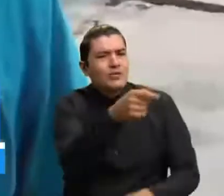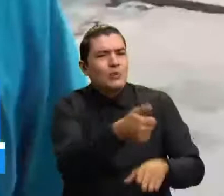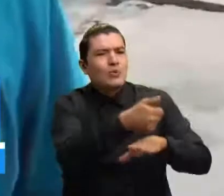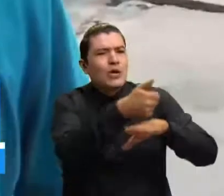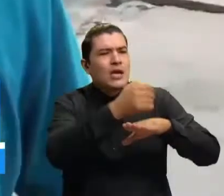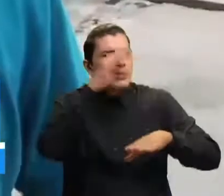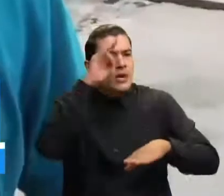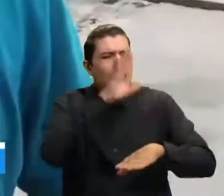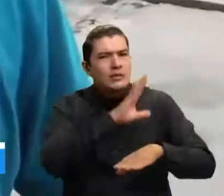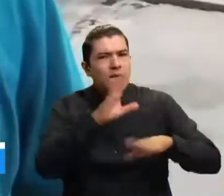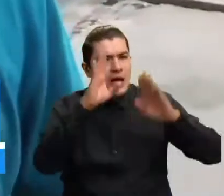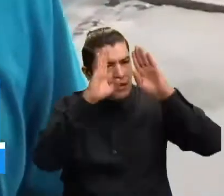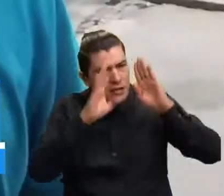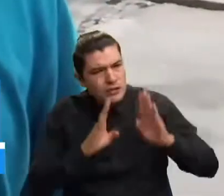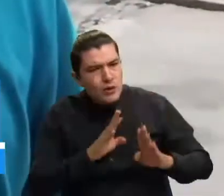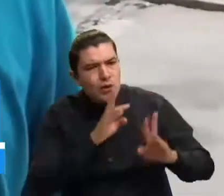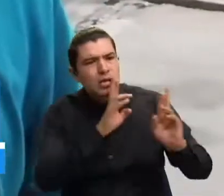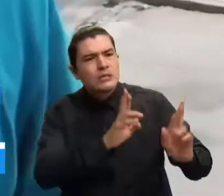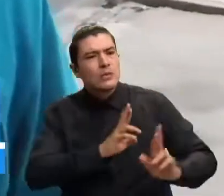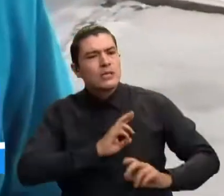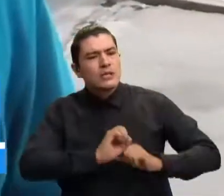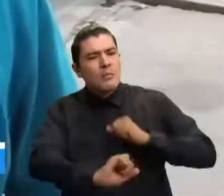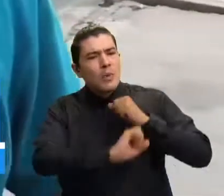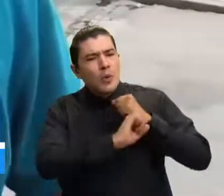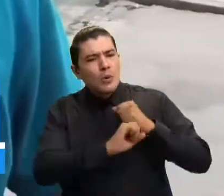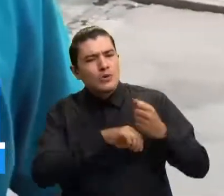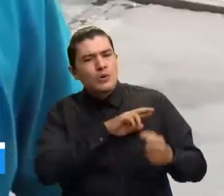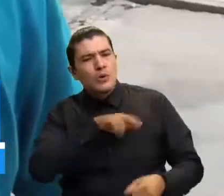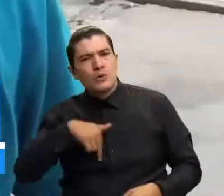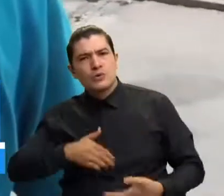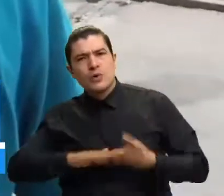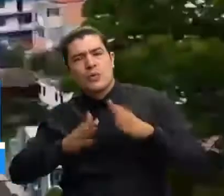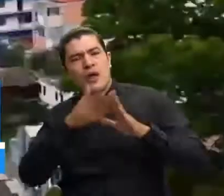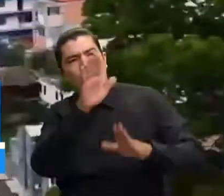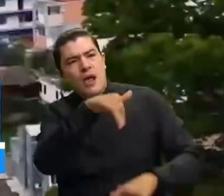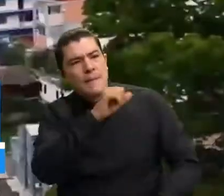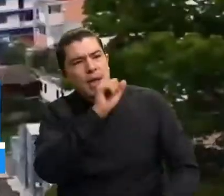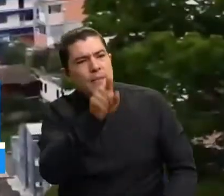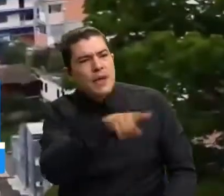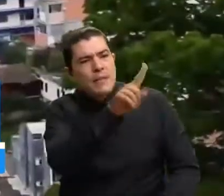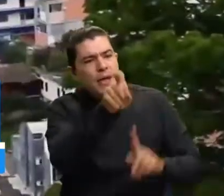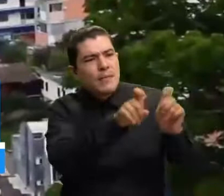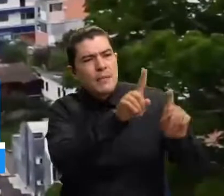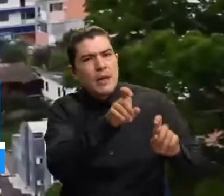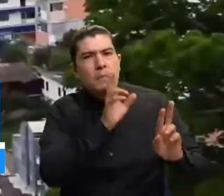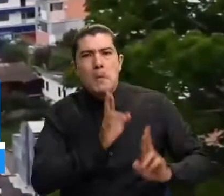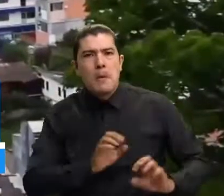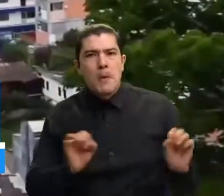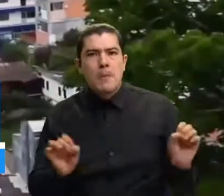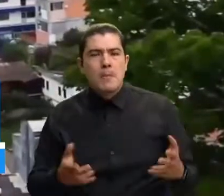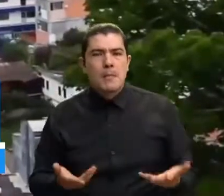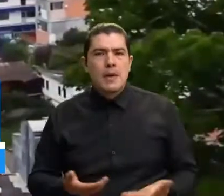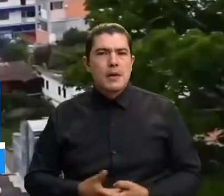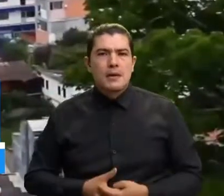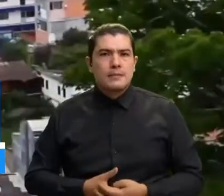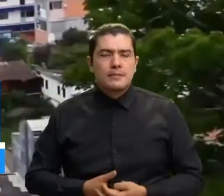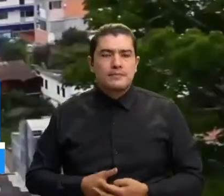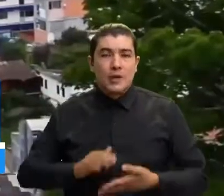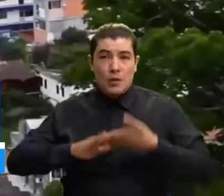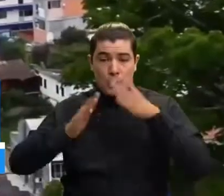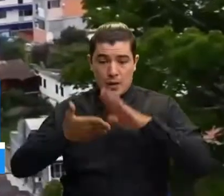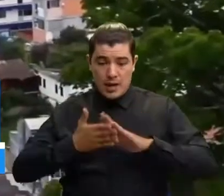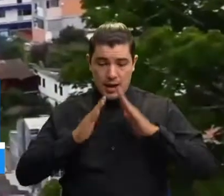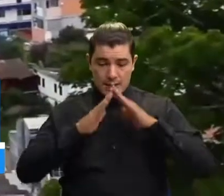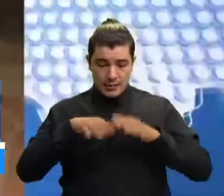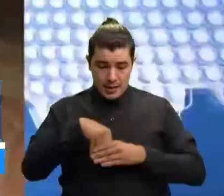no escuchamos en ellos una respuesta a esas inquietudes que se están presentando. Para muchos de los habitantes, ya ni en sus propias